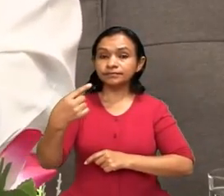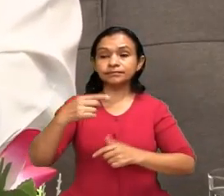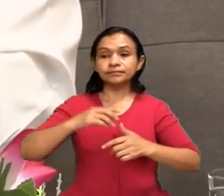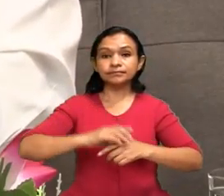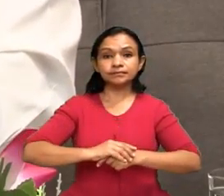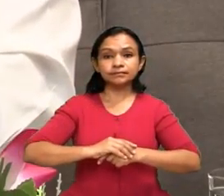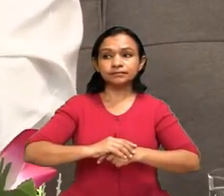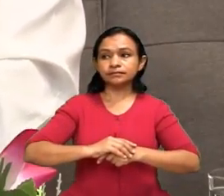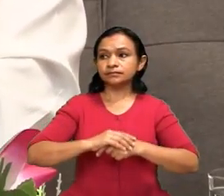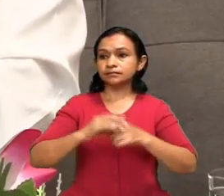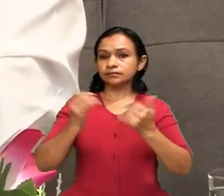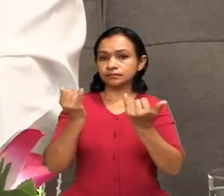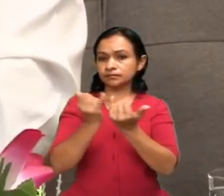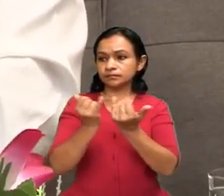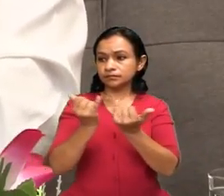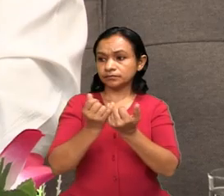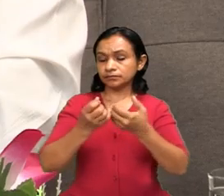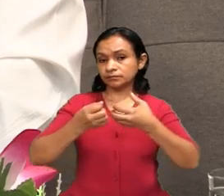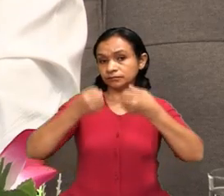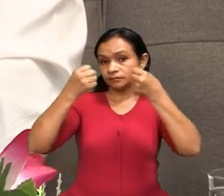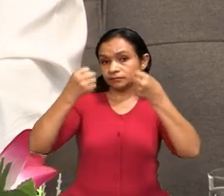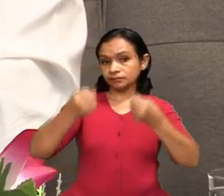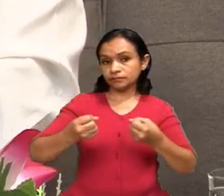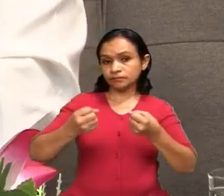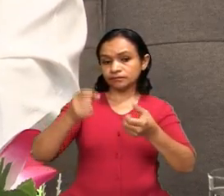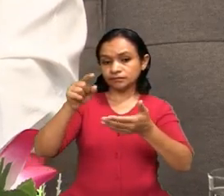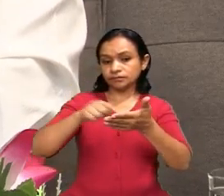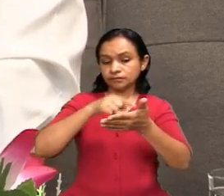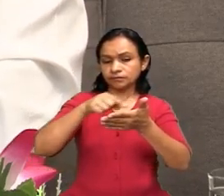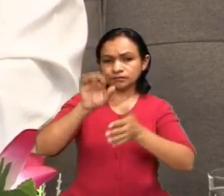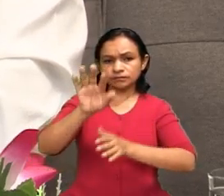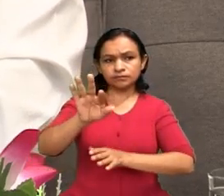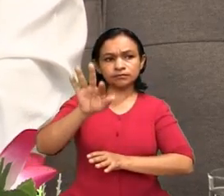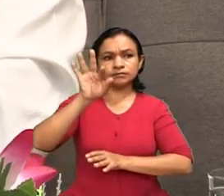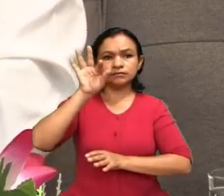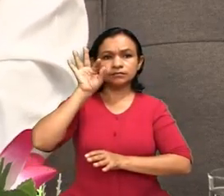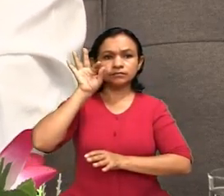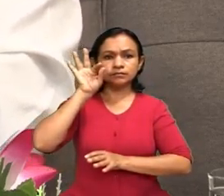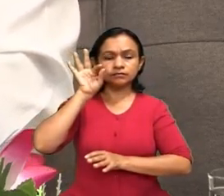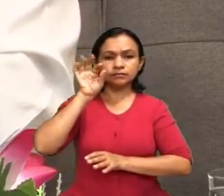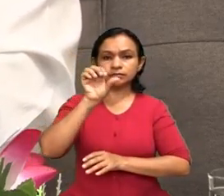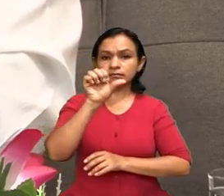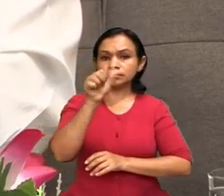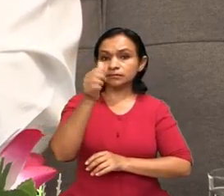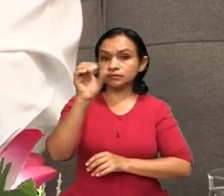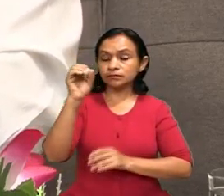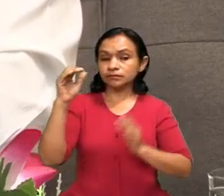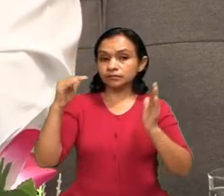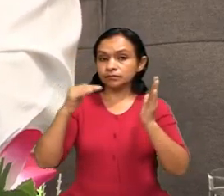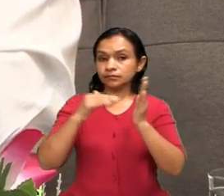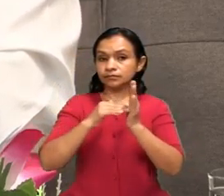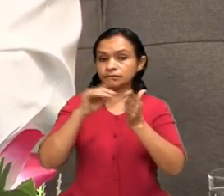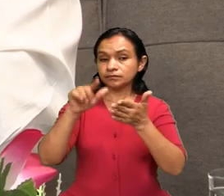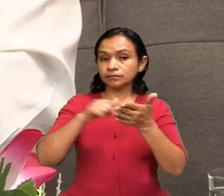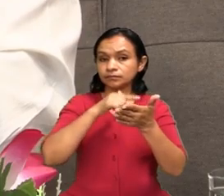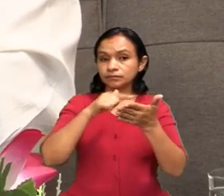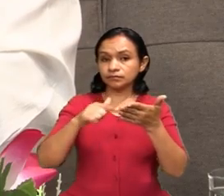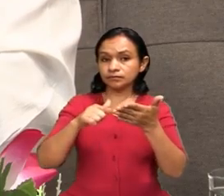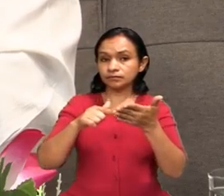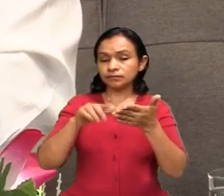Un señorito electo por 60.000 votos que se